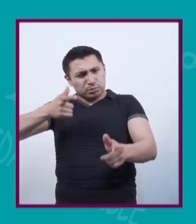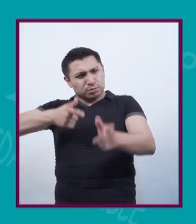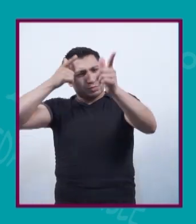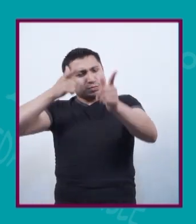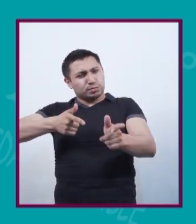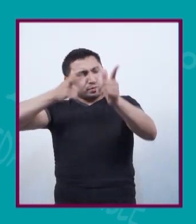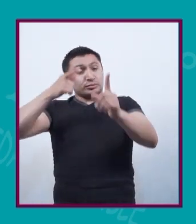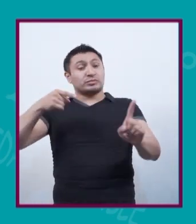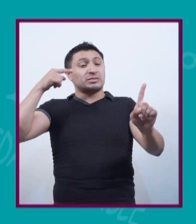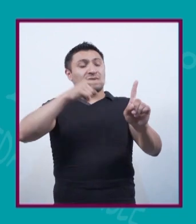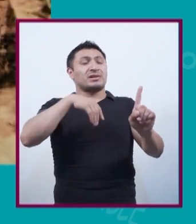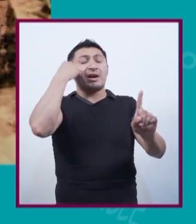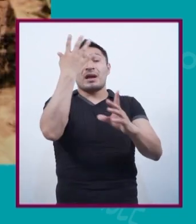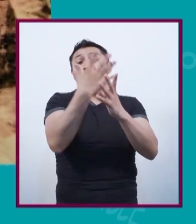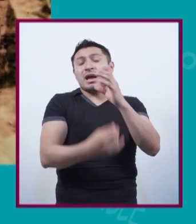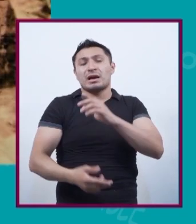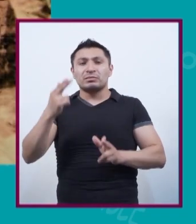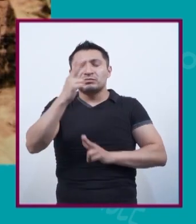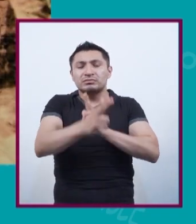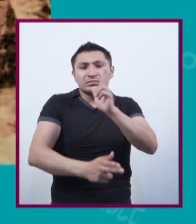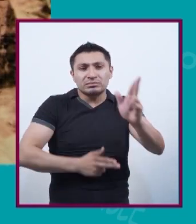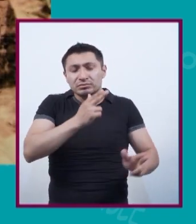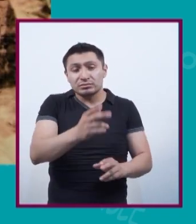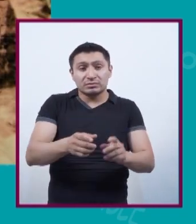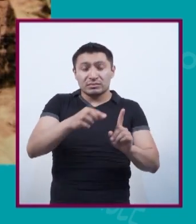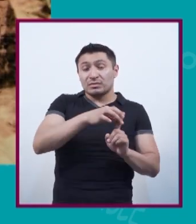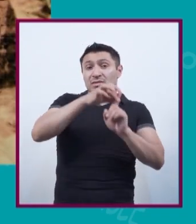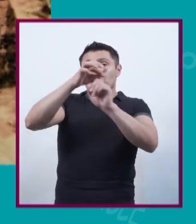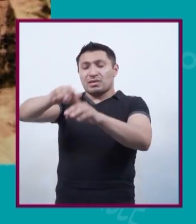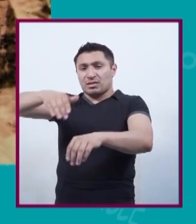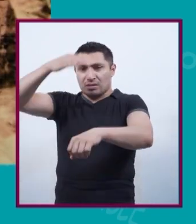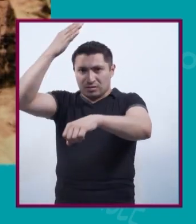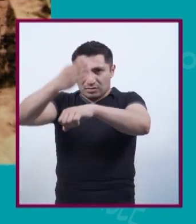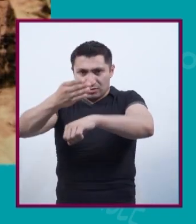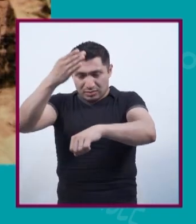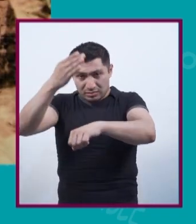de huir del tren que lo conducía a cumplir su sentencia